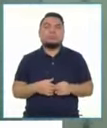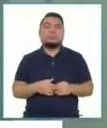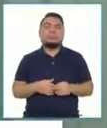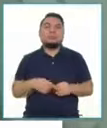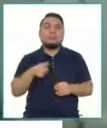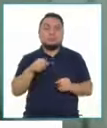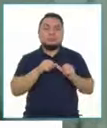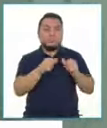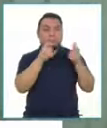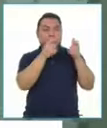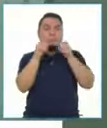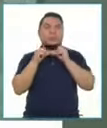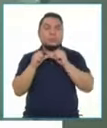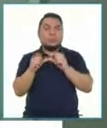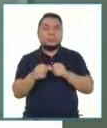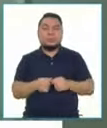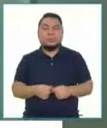supervisando continuamente.